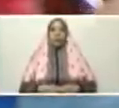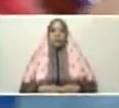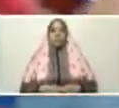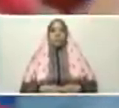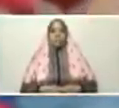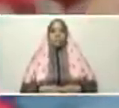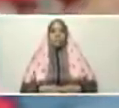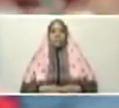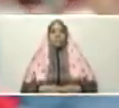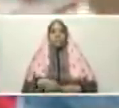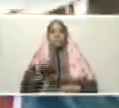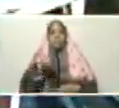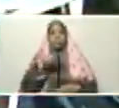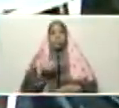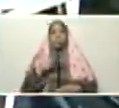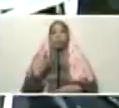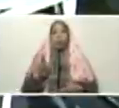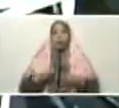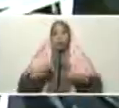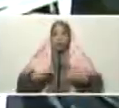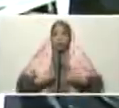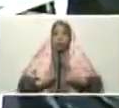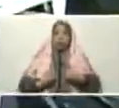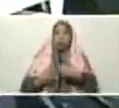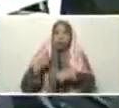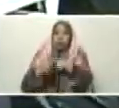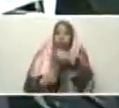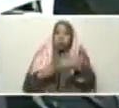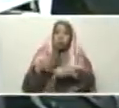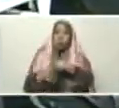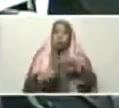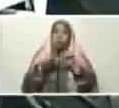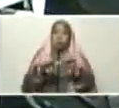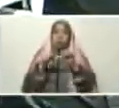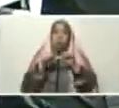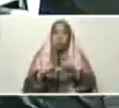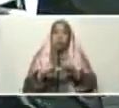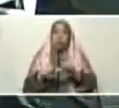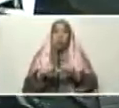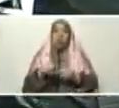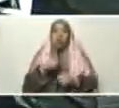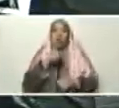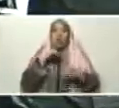a un proceso permanente desgaste